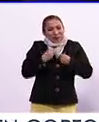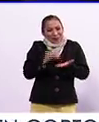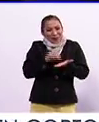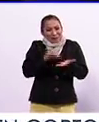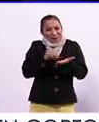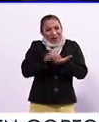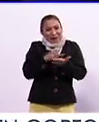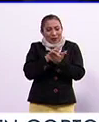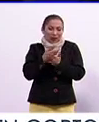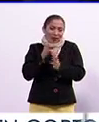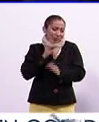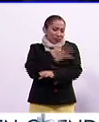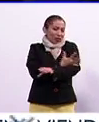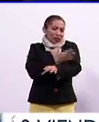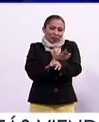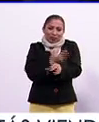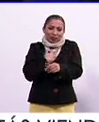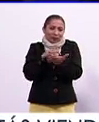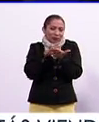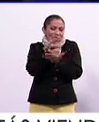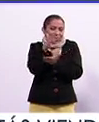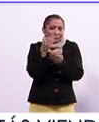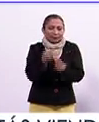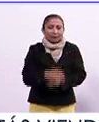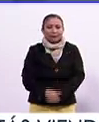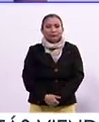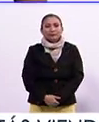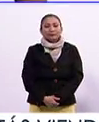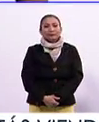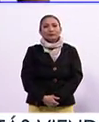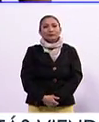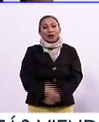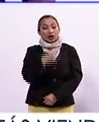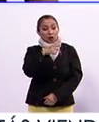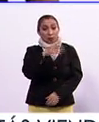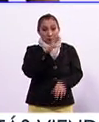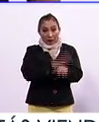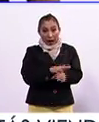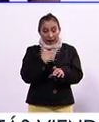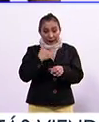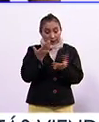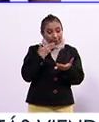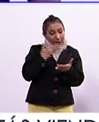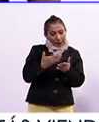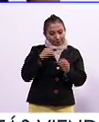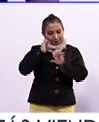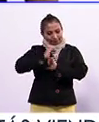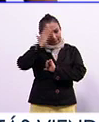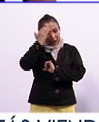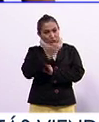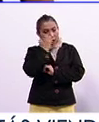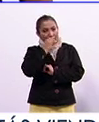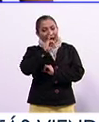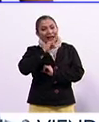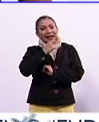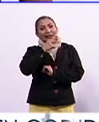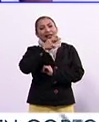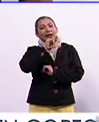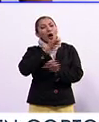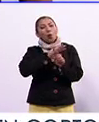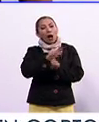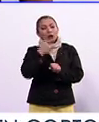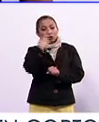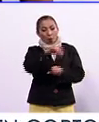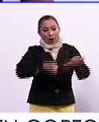Pues sí, es un honor, ¿no? Que yo agradezco mucho. Sus principales logros como titular de la Facultad de Ingeniería fueron